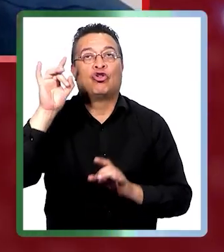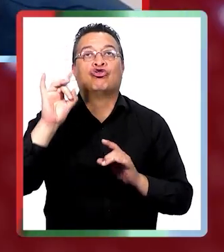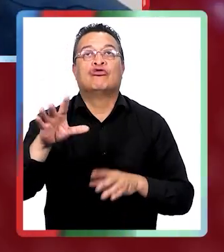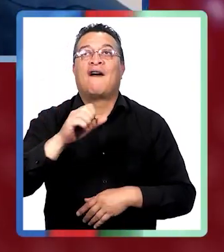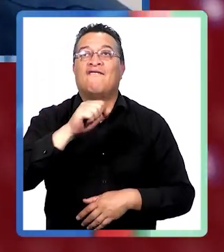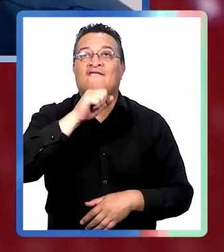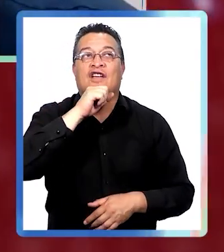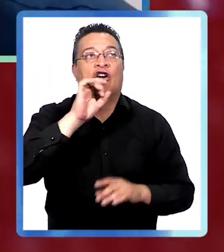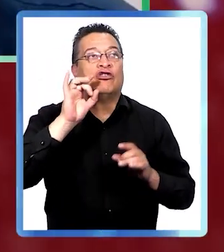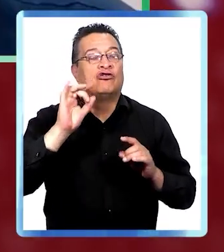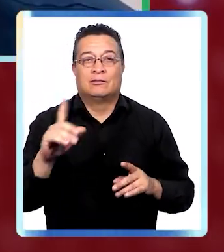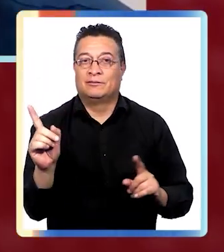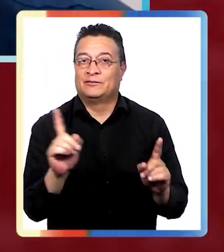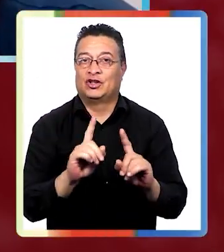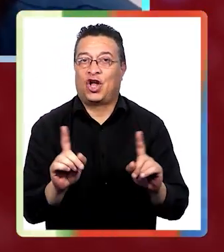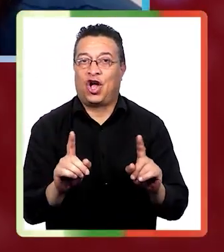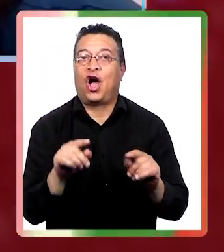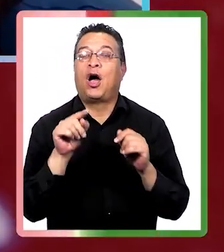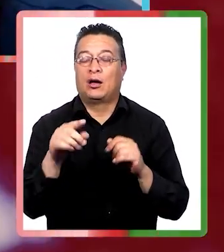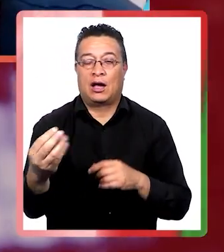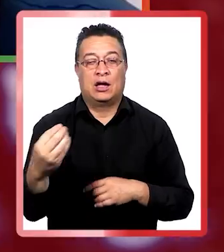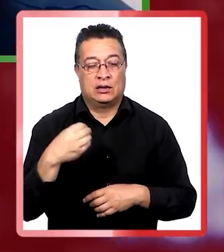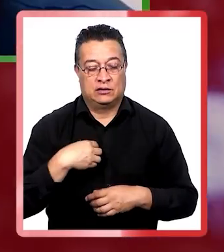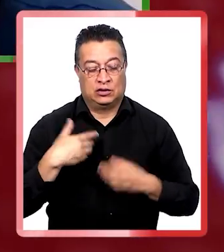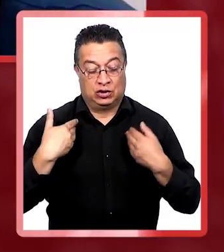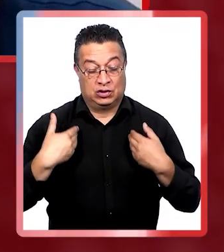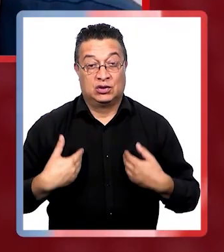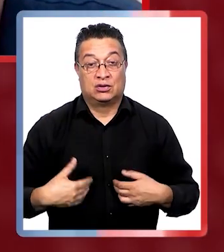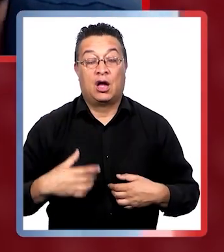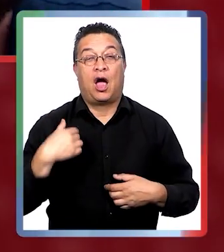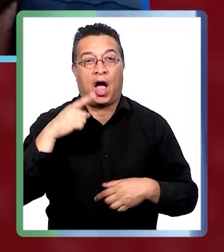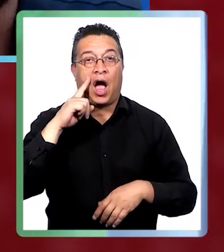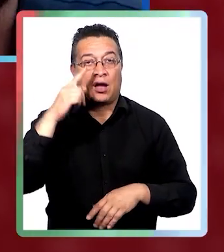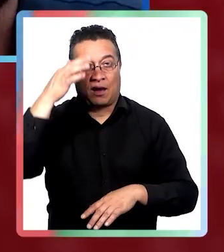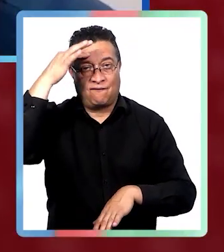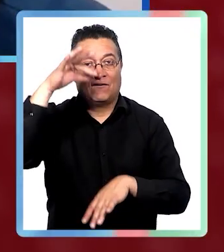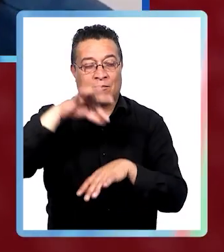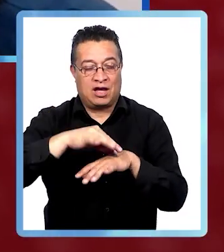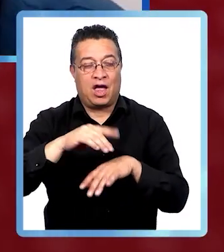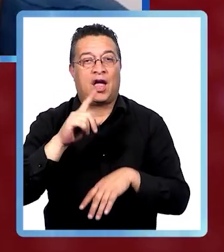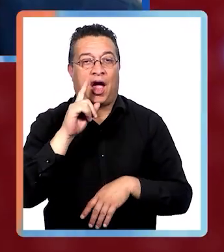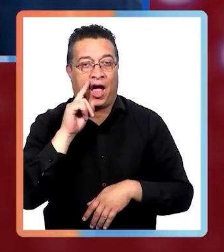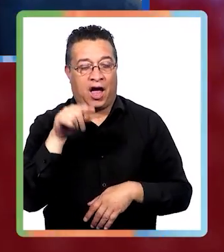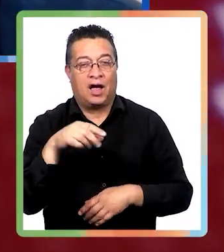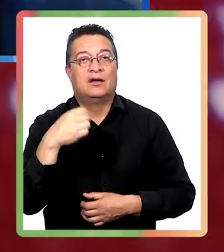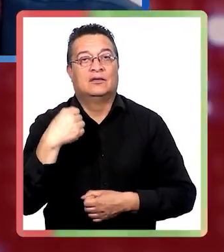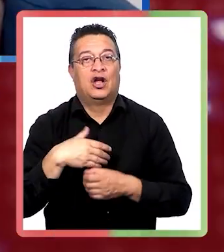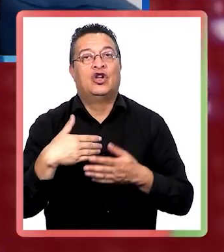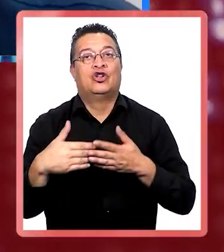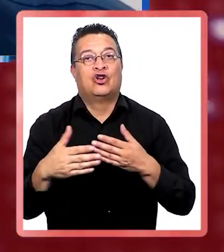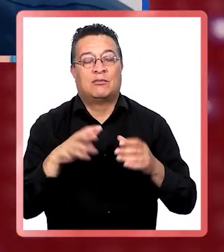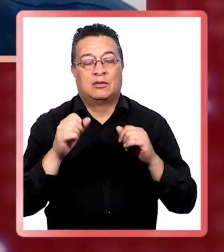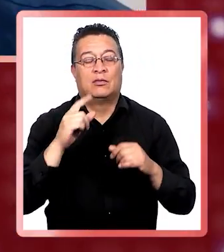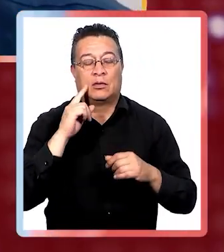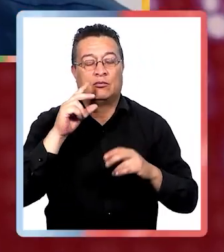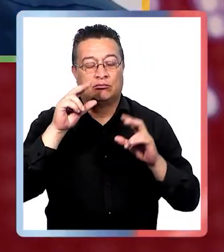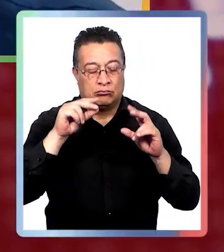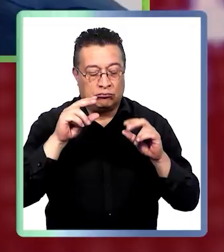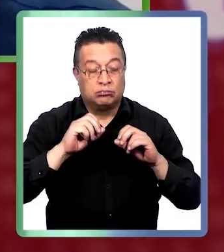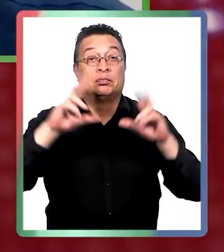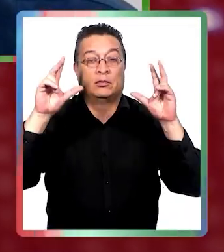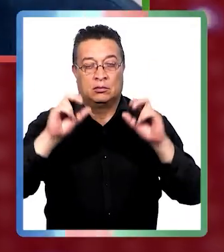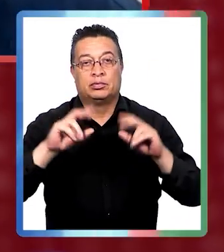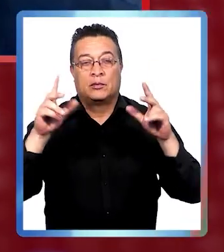la vejez, pero eso no, son señales, signos que nos dicen que puede haber alguna enfermedad de base dentro de la más común, digamos, que es la